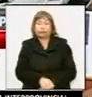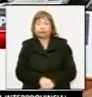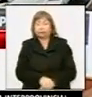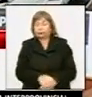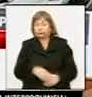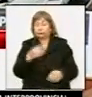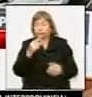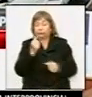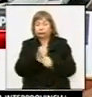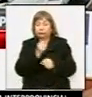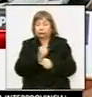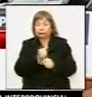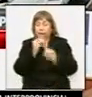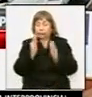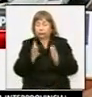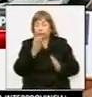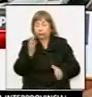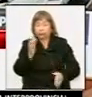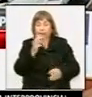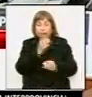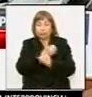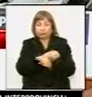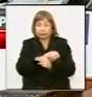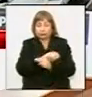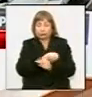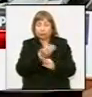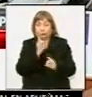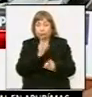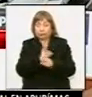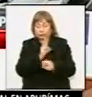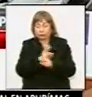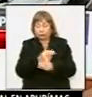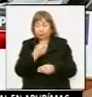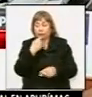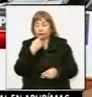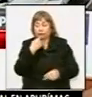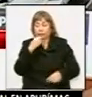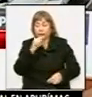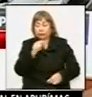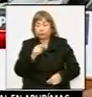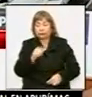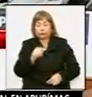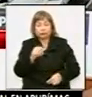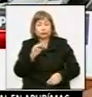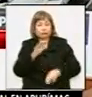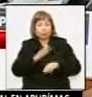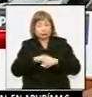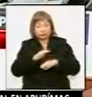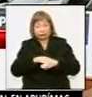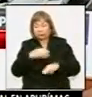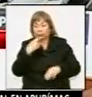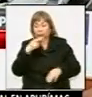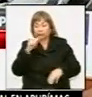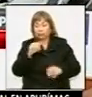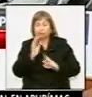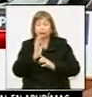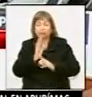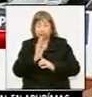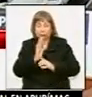muchos funcionarios del señor Ollanta Humala, cuidado, allí se le había, y efectivamente, acá está